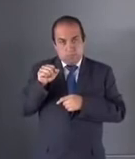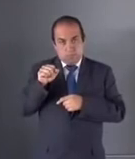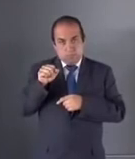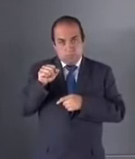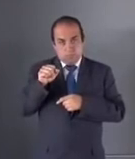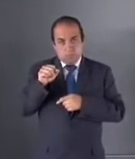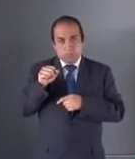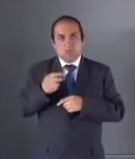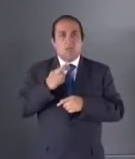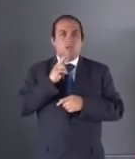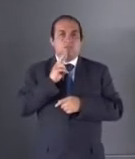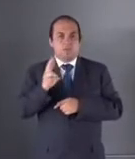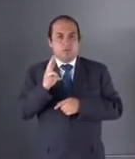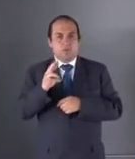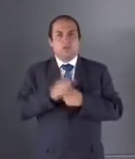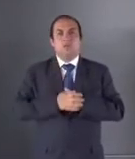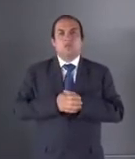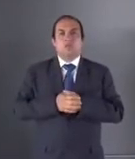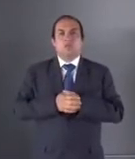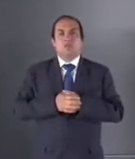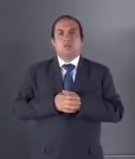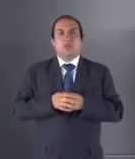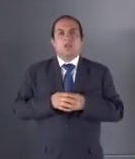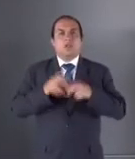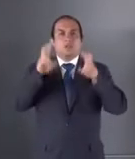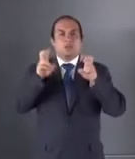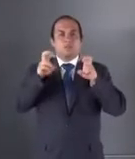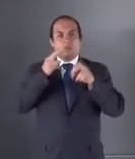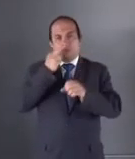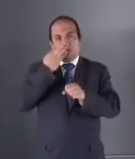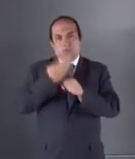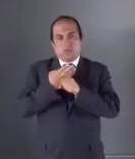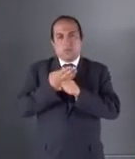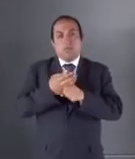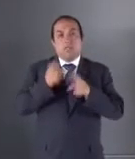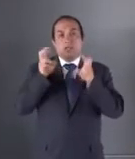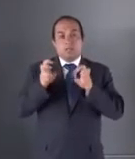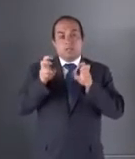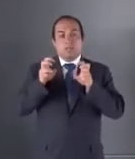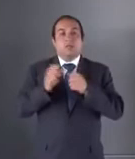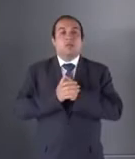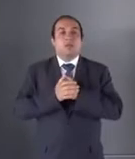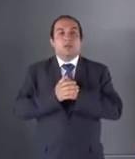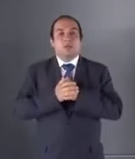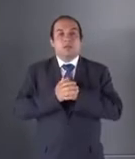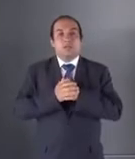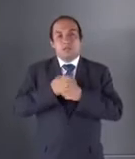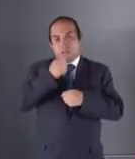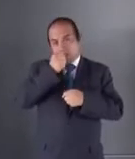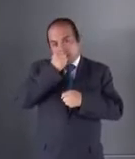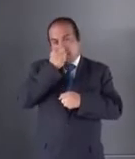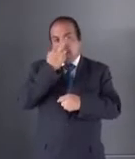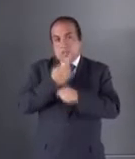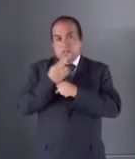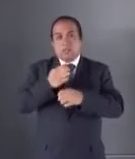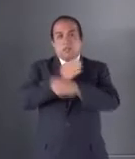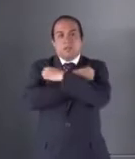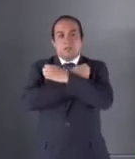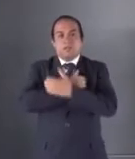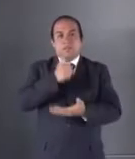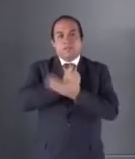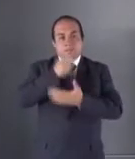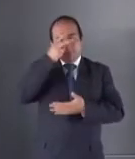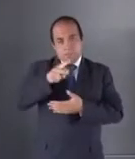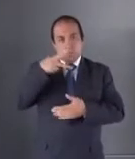se contestan por parte de la autoridad responsable, en este caso la Secretaría de Educación de la Ciudad de México. Pero el programa Pilares ha